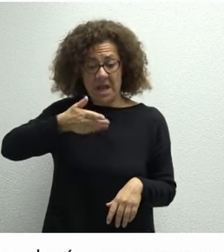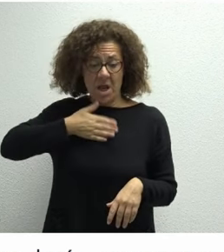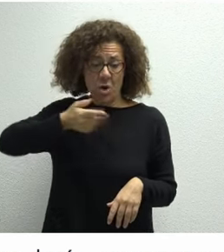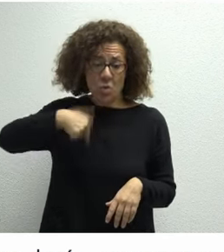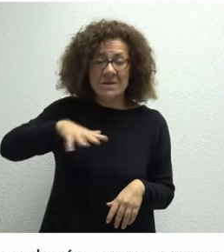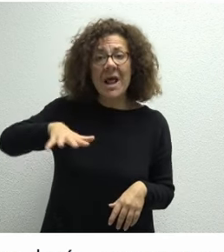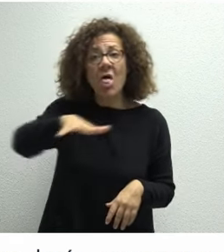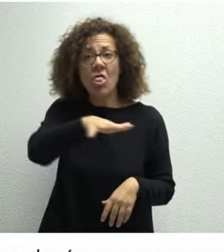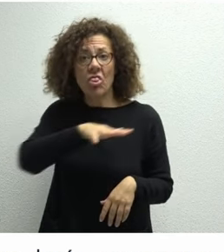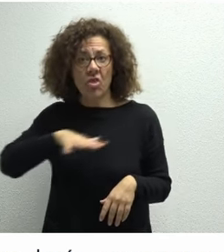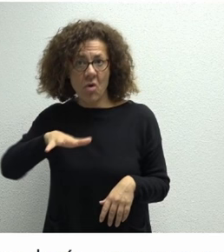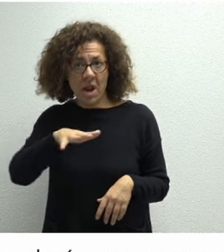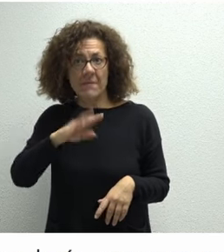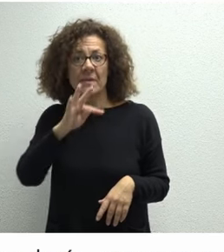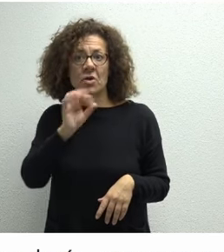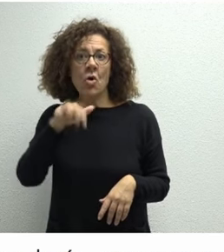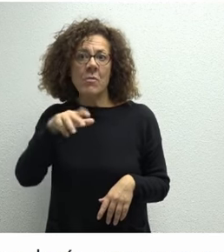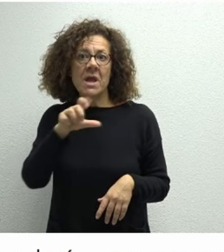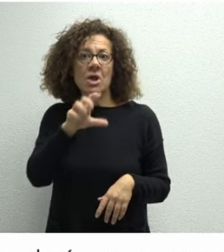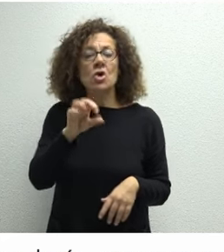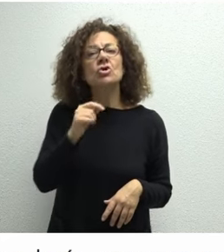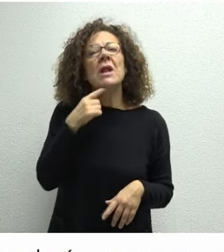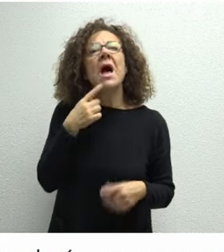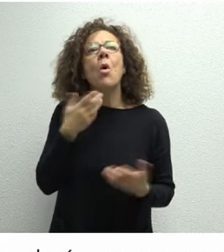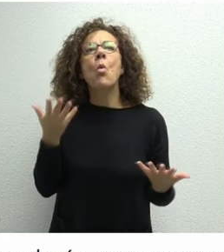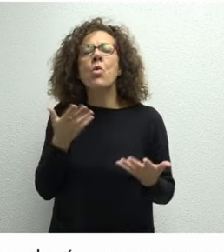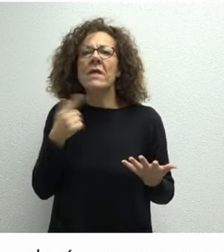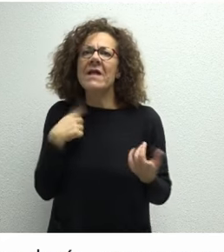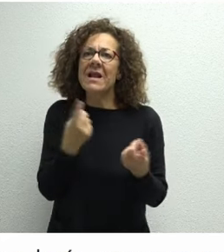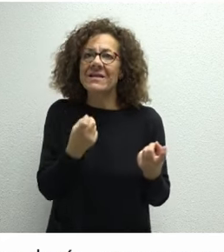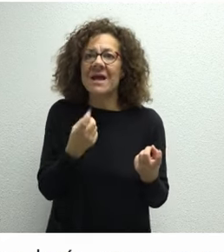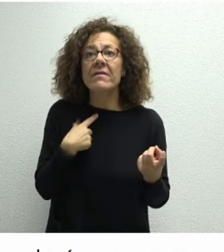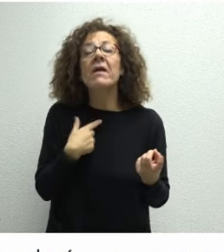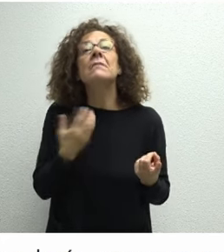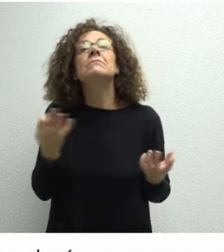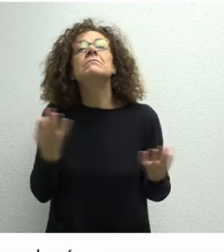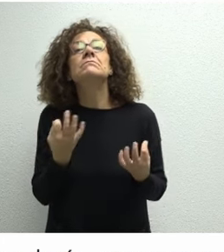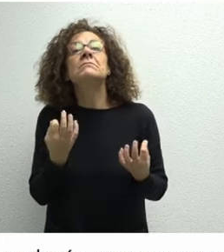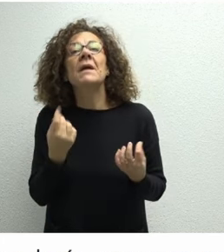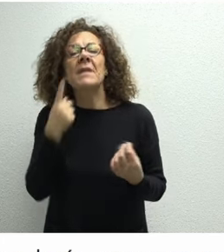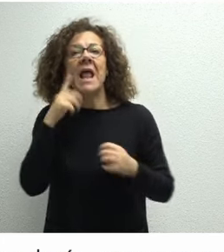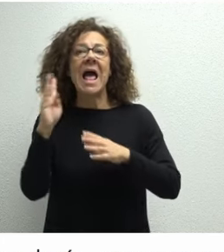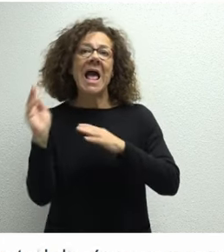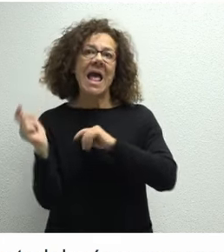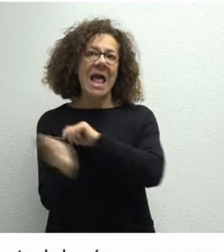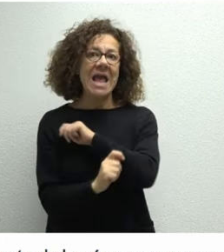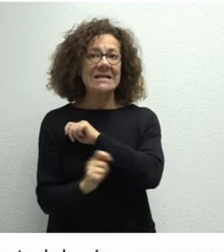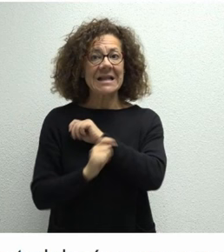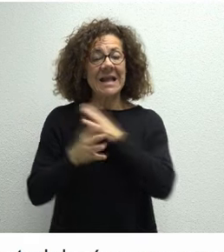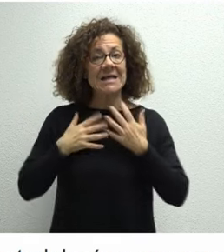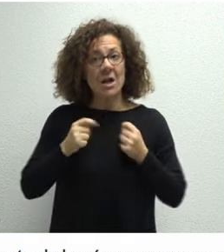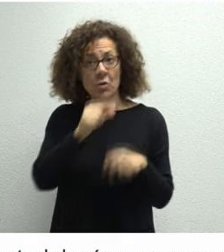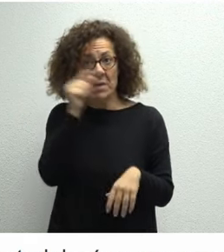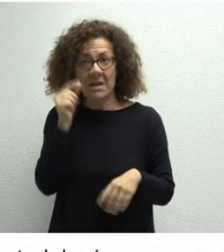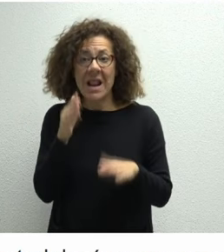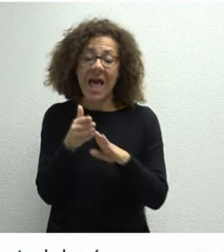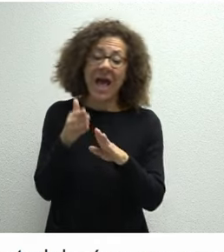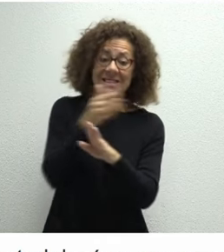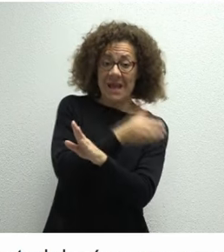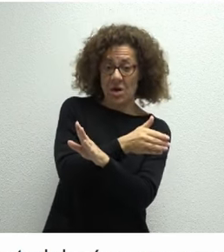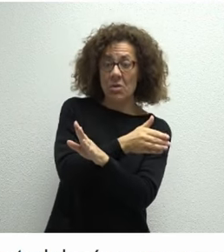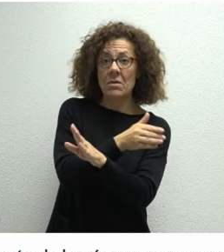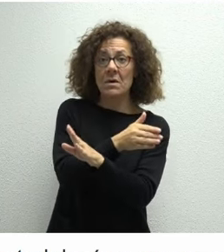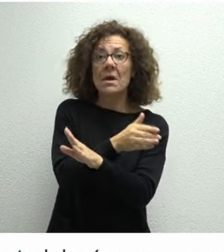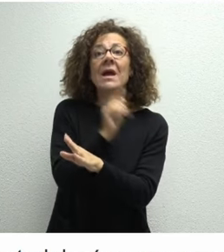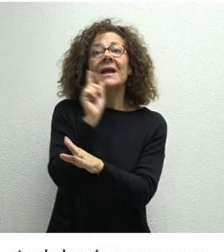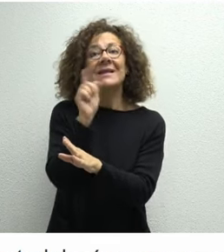tomos y alcazar de San Juan Un poco la evidencia y la necesidad no y por supuesto echamos mano de la estrategia Regional de Salud Mental la anterior y